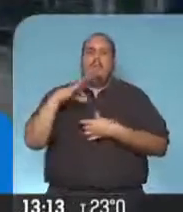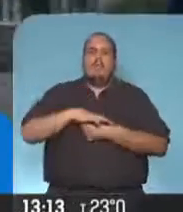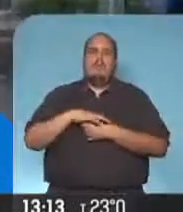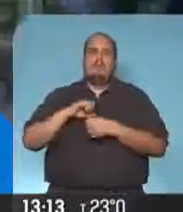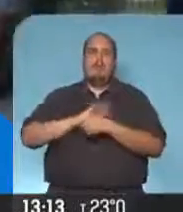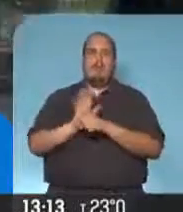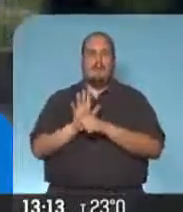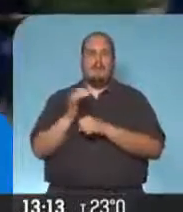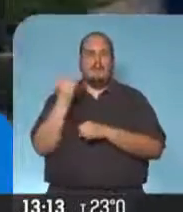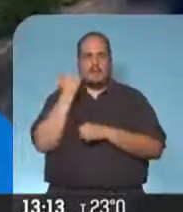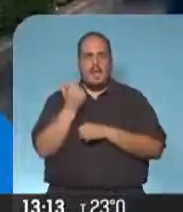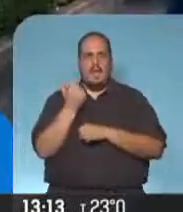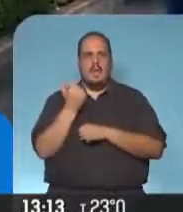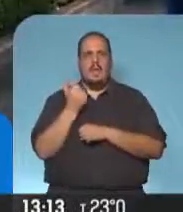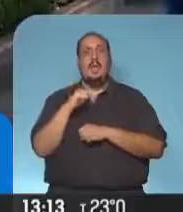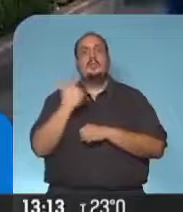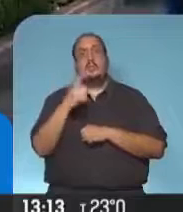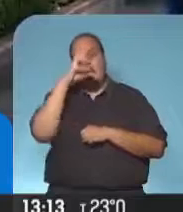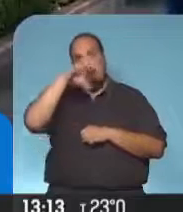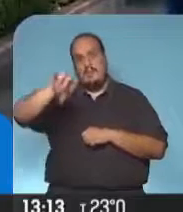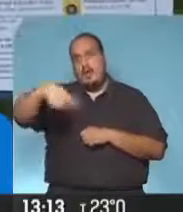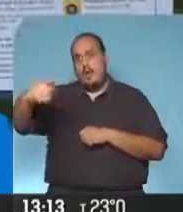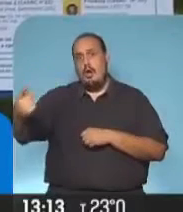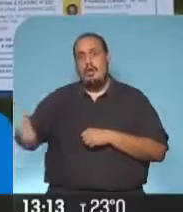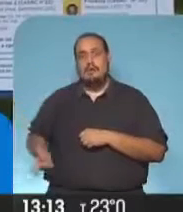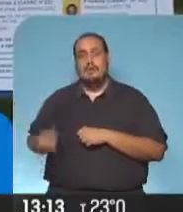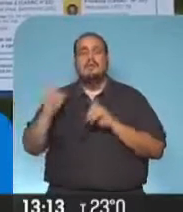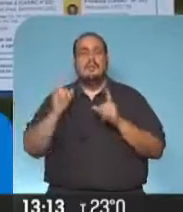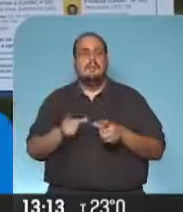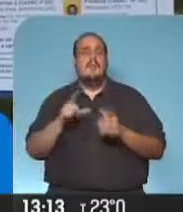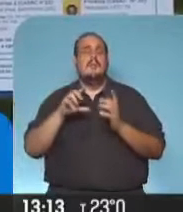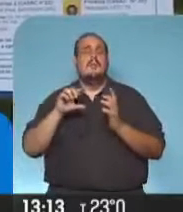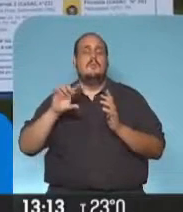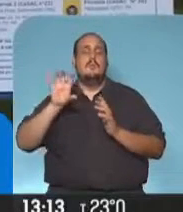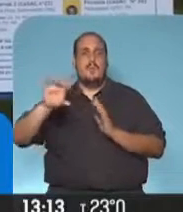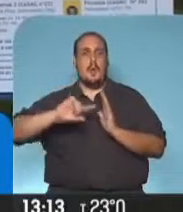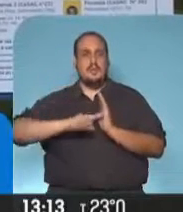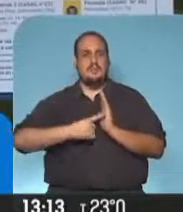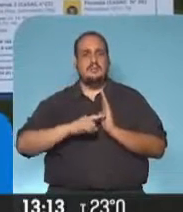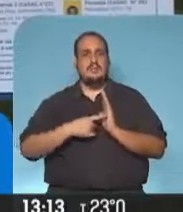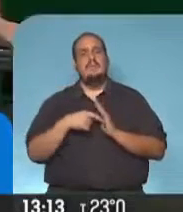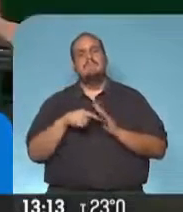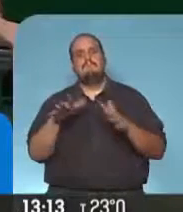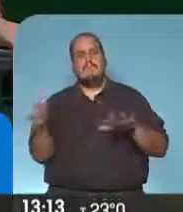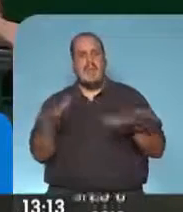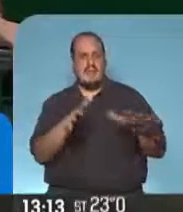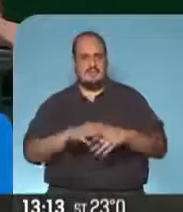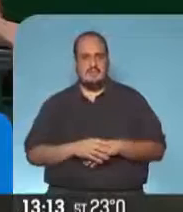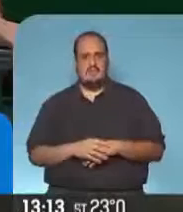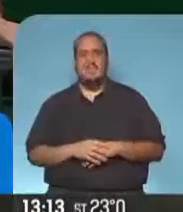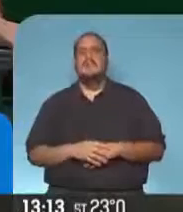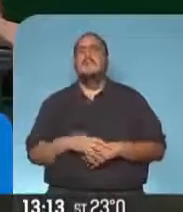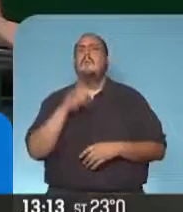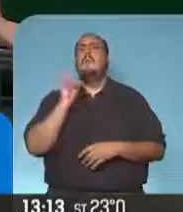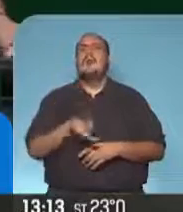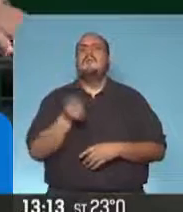lo que se sumó así a otros centros de la ciudad de Buenos Aires y también de la provincia de Buenos Aires que están en la misma situación. Lo dispuso el